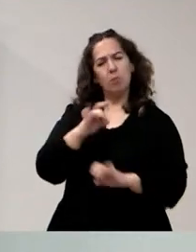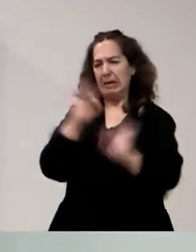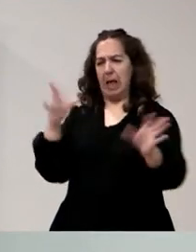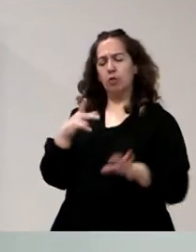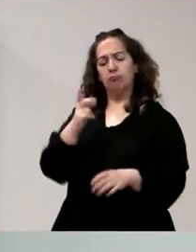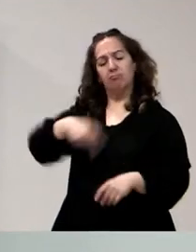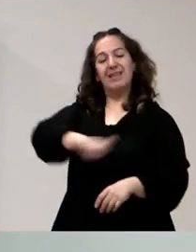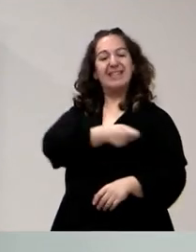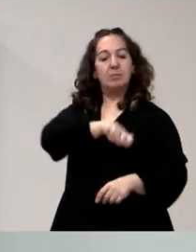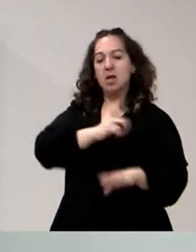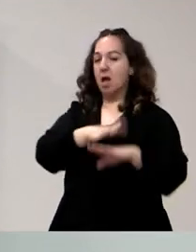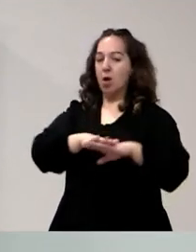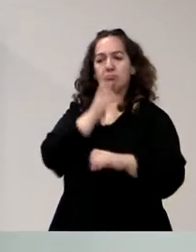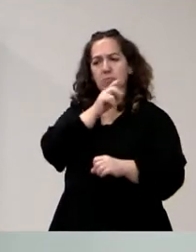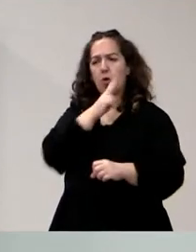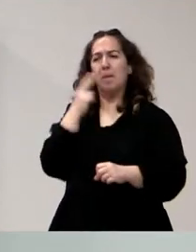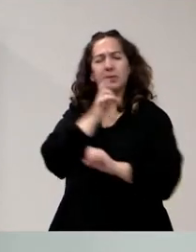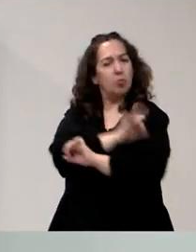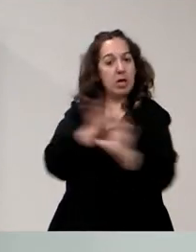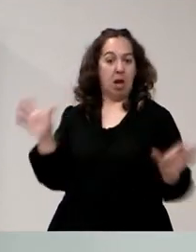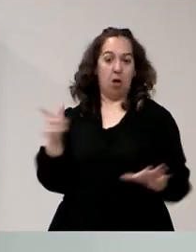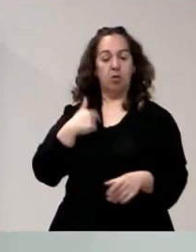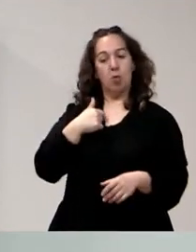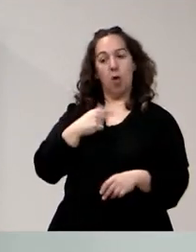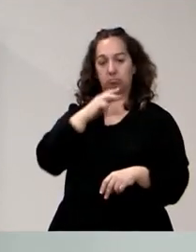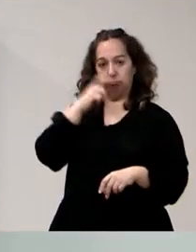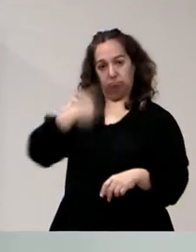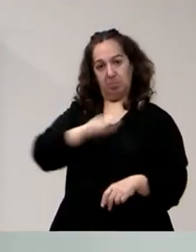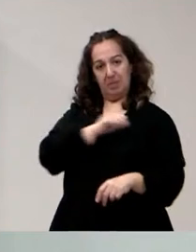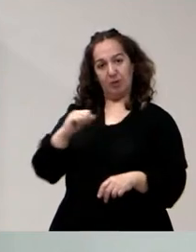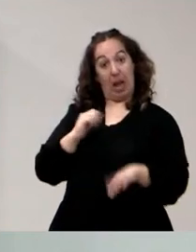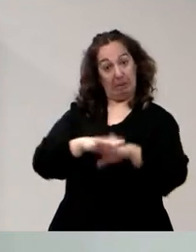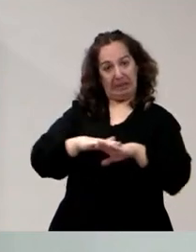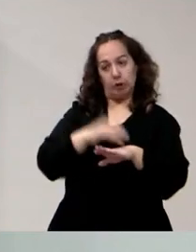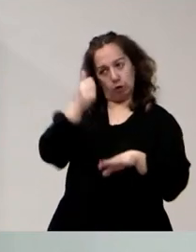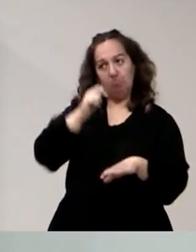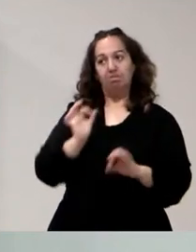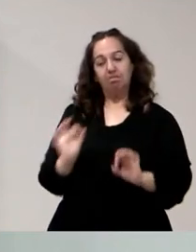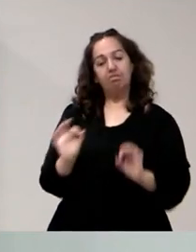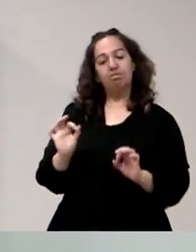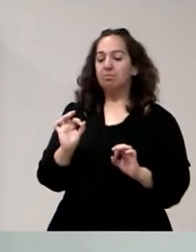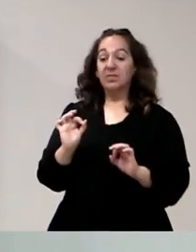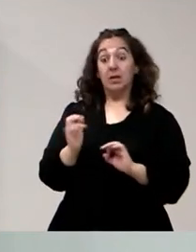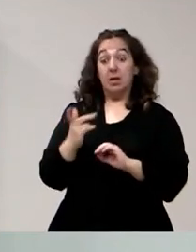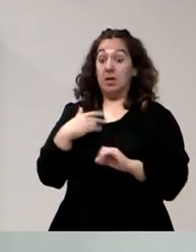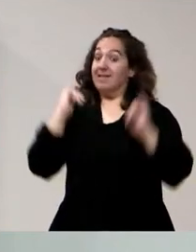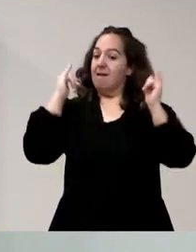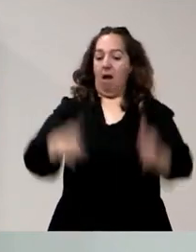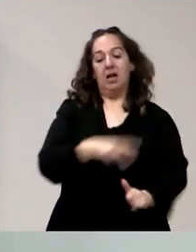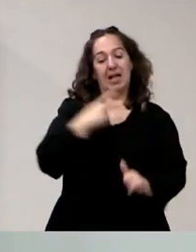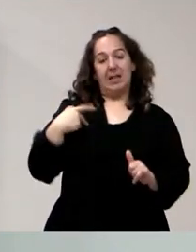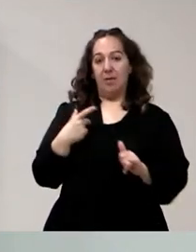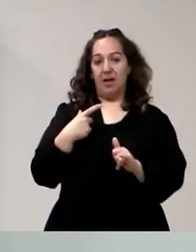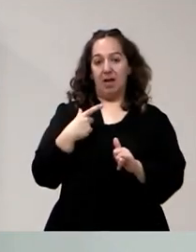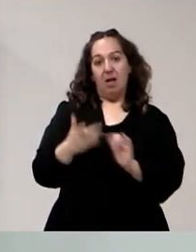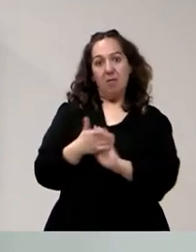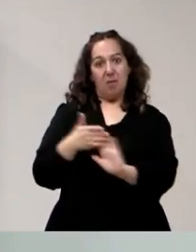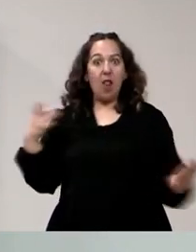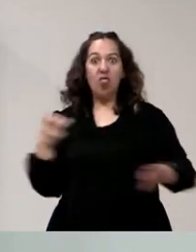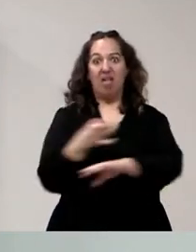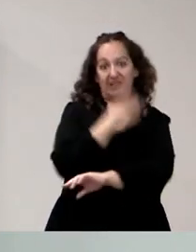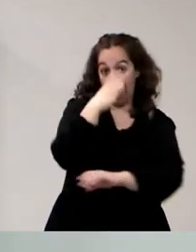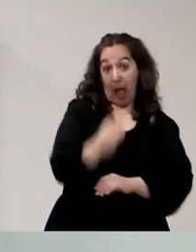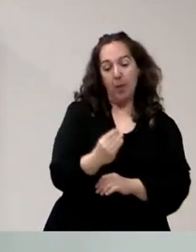gobierno de España y mi compromiso como ministro de de que la la alta velocidad llegue a cantabria lo antes posible No